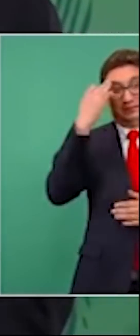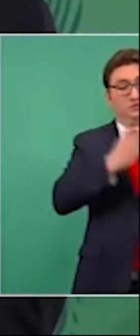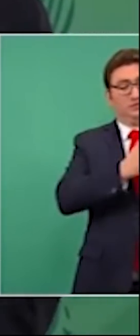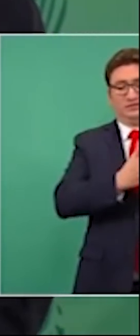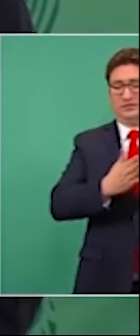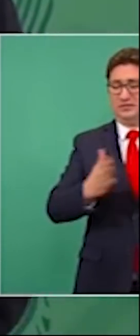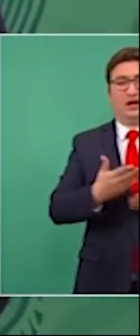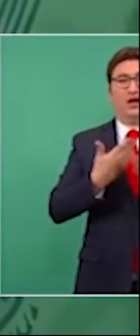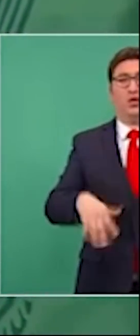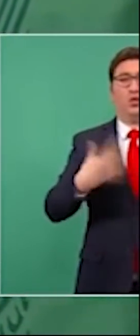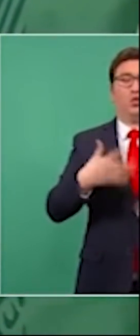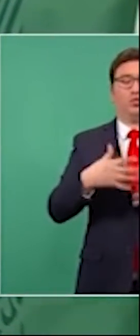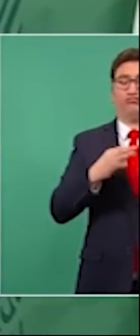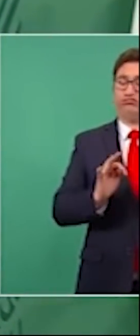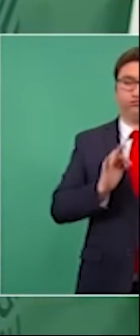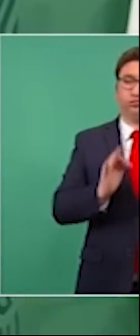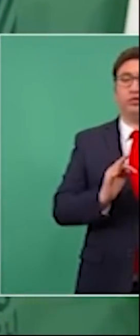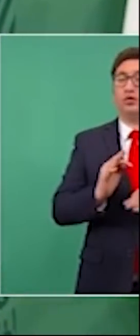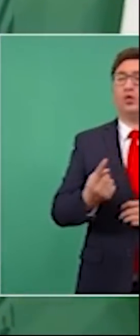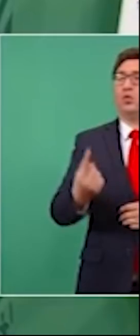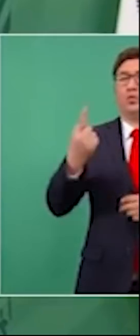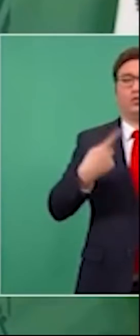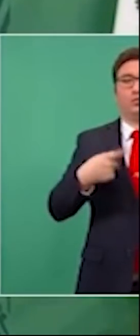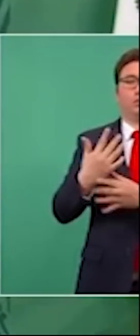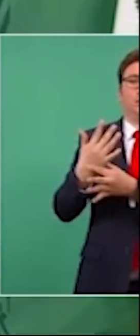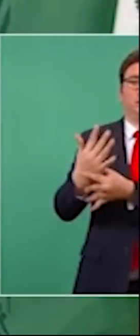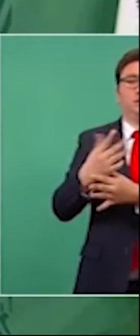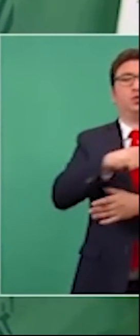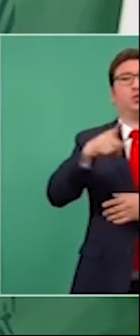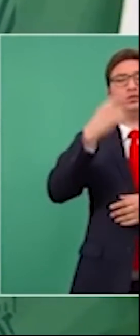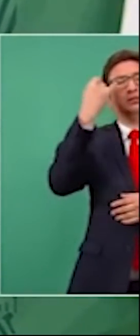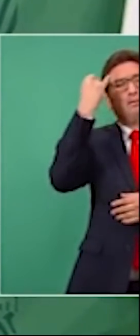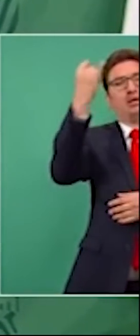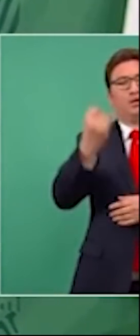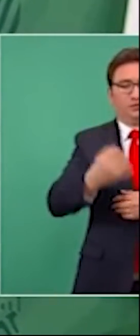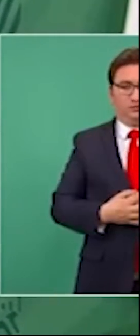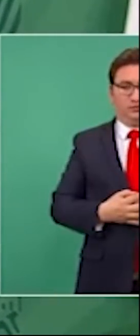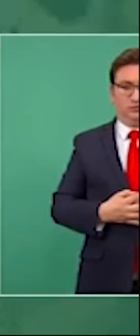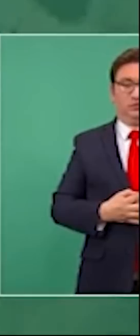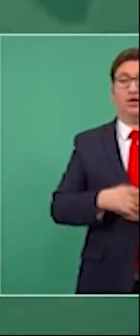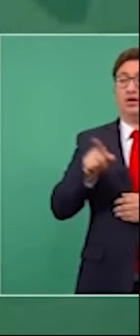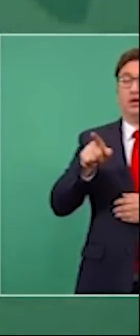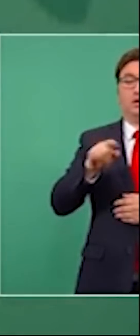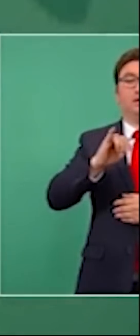espectacular, excepcional. Entonces, alguien decía, imagínense la actitud del INE